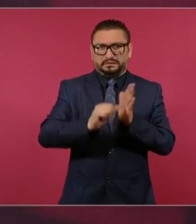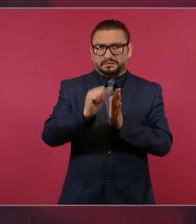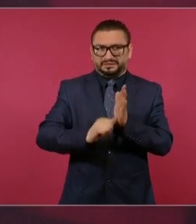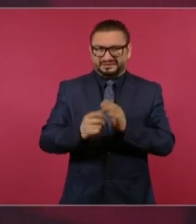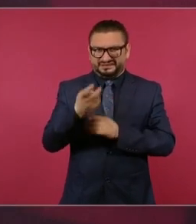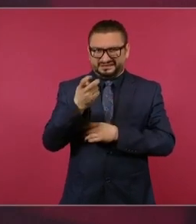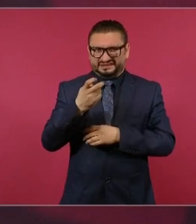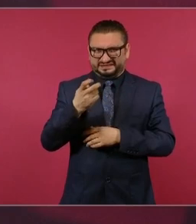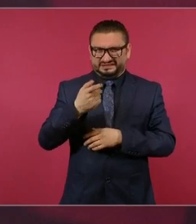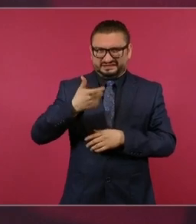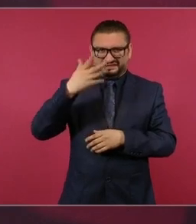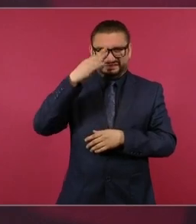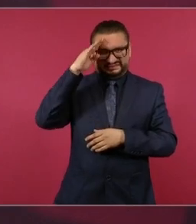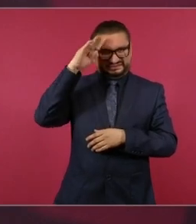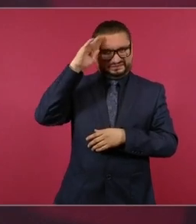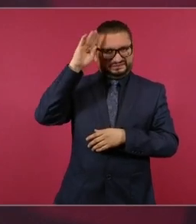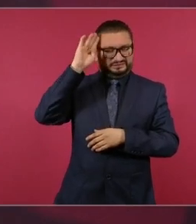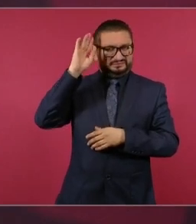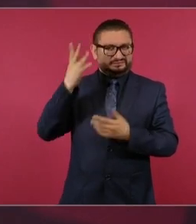de esa cantidad?